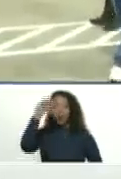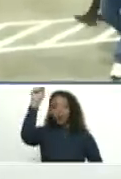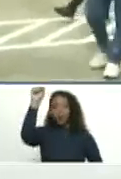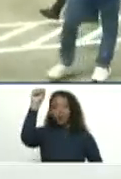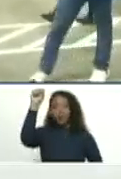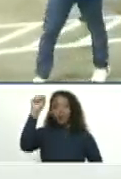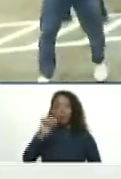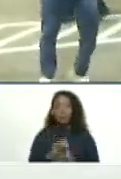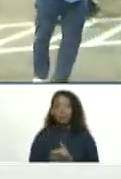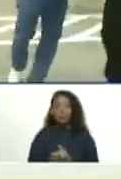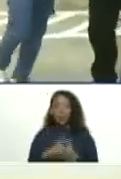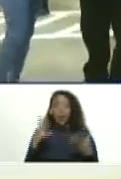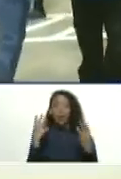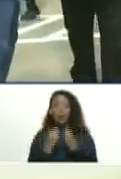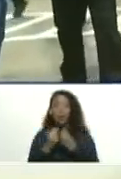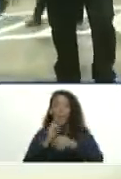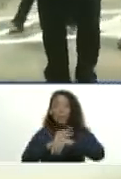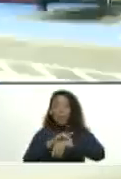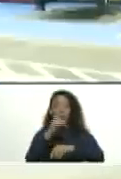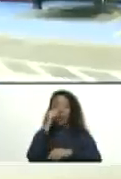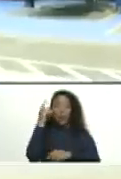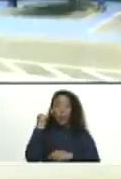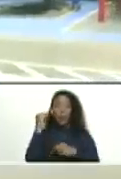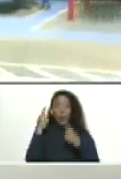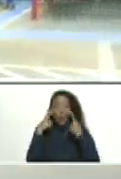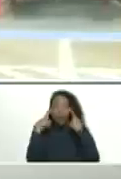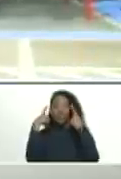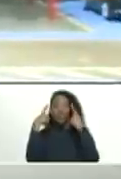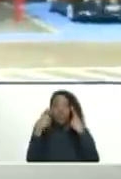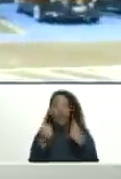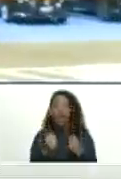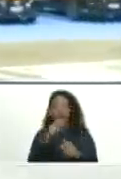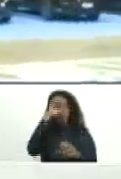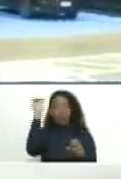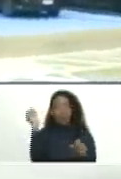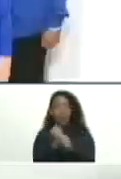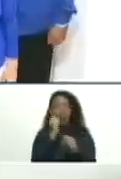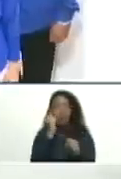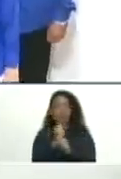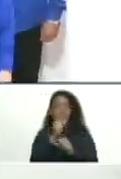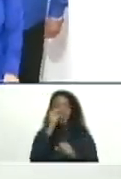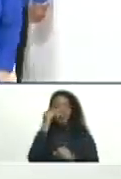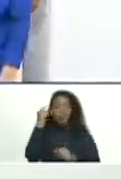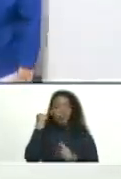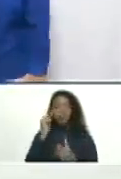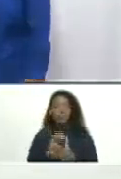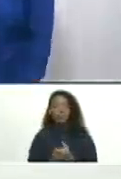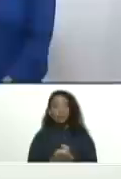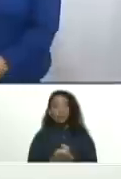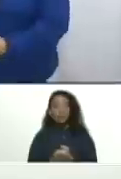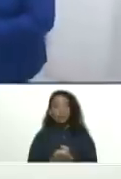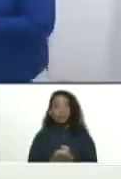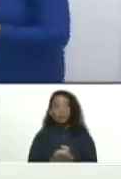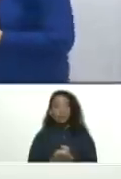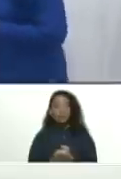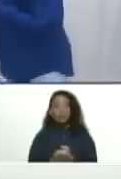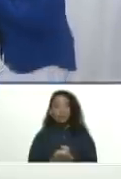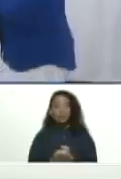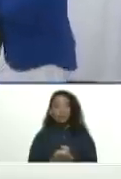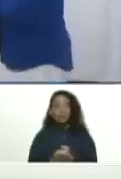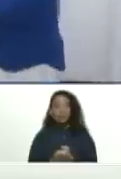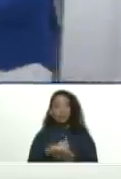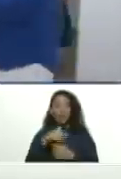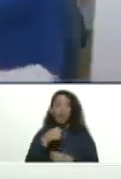con las médicas, médicos, especialistas, trabajadores, trabajadoras, y le